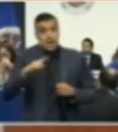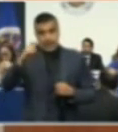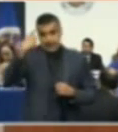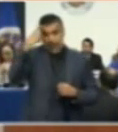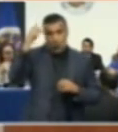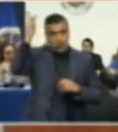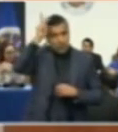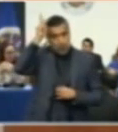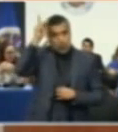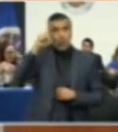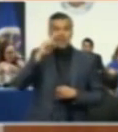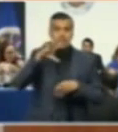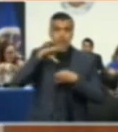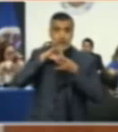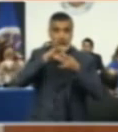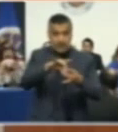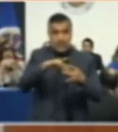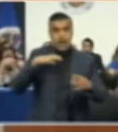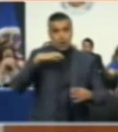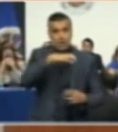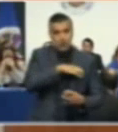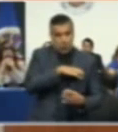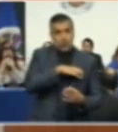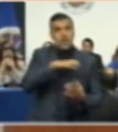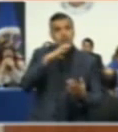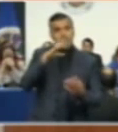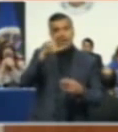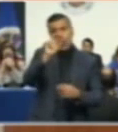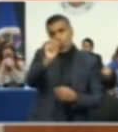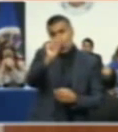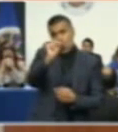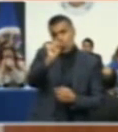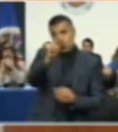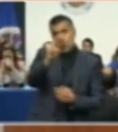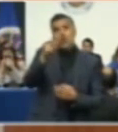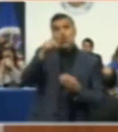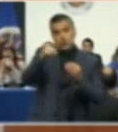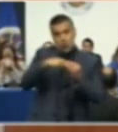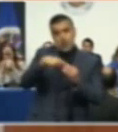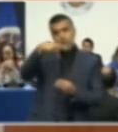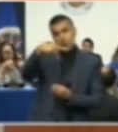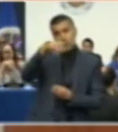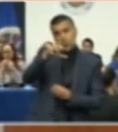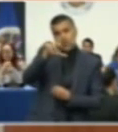peruano es parte de la Convención de Naciones Unidas sobre los Derechos de las Personas con